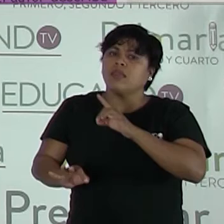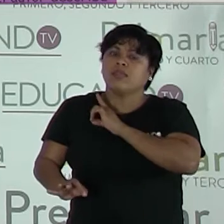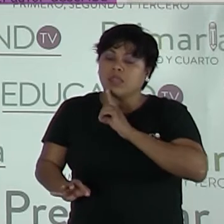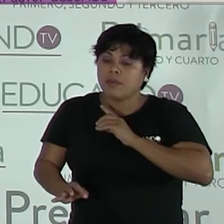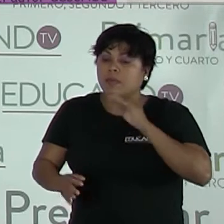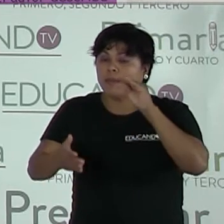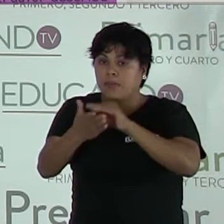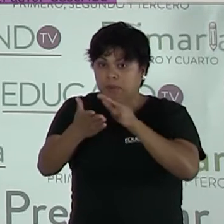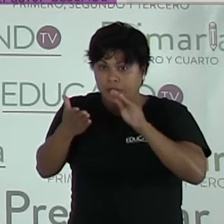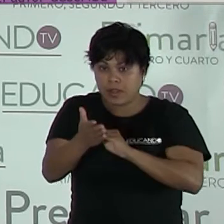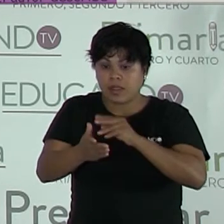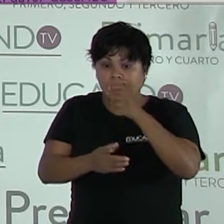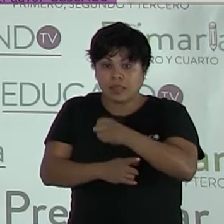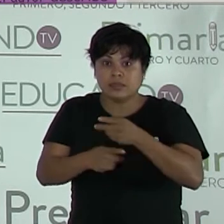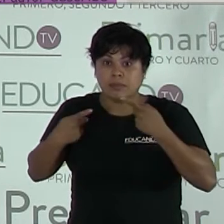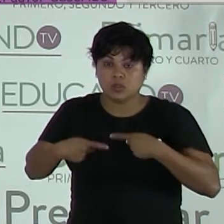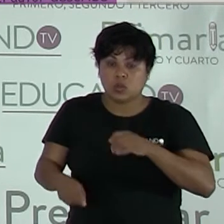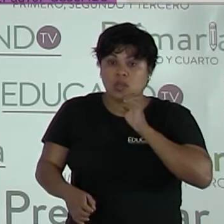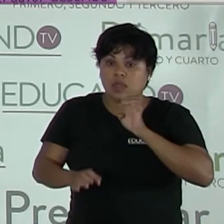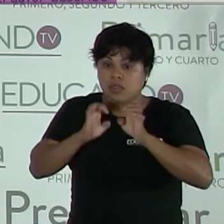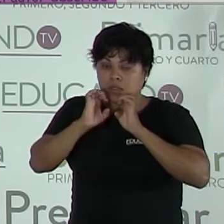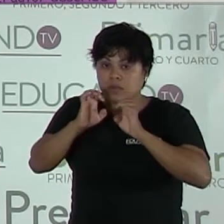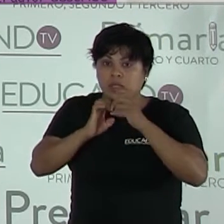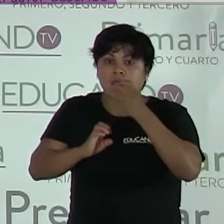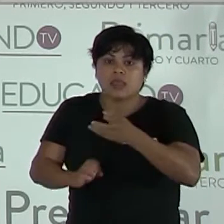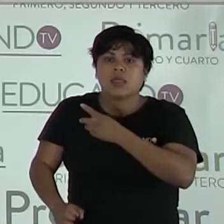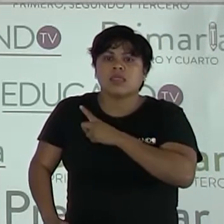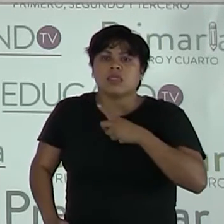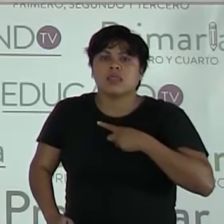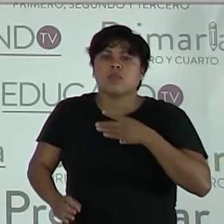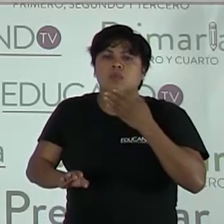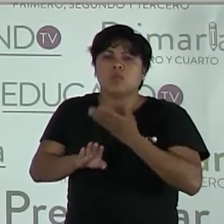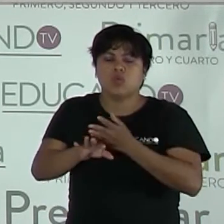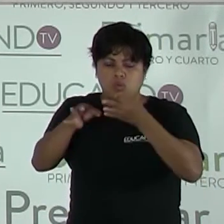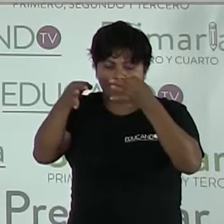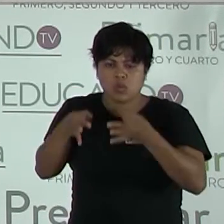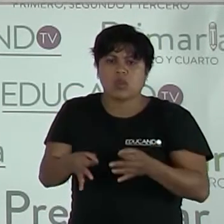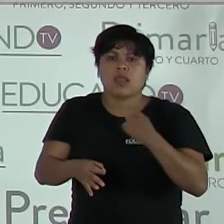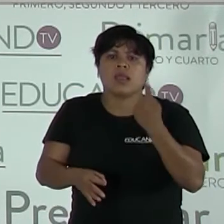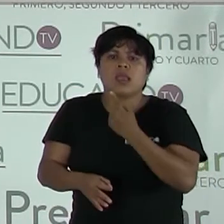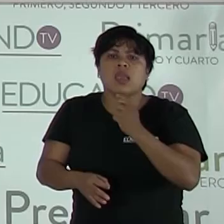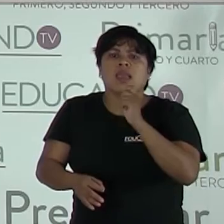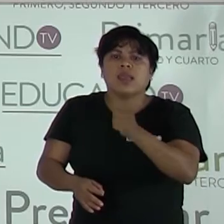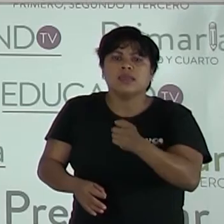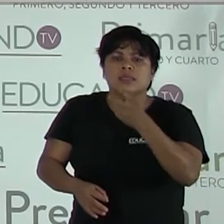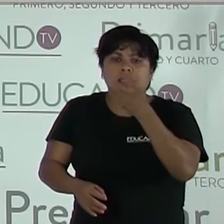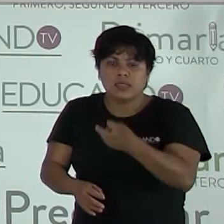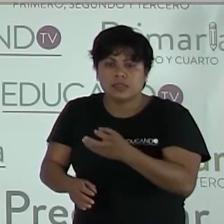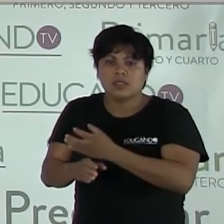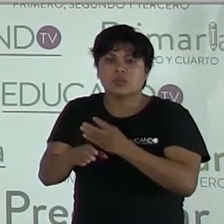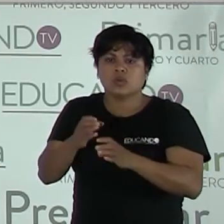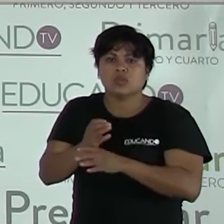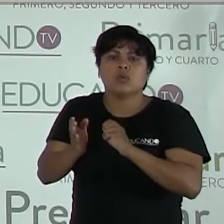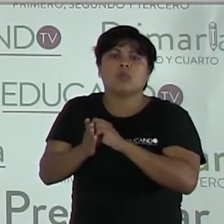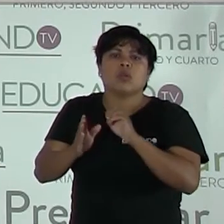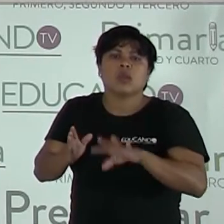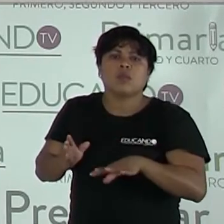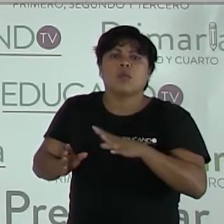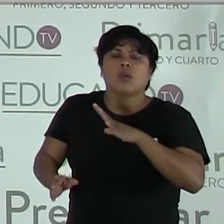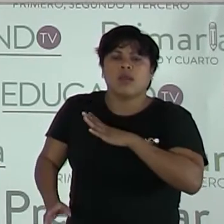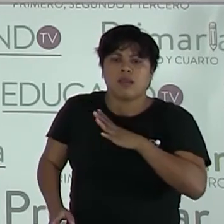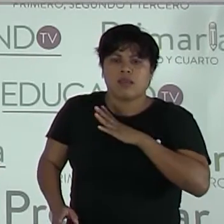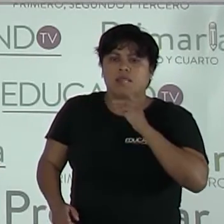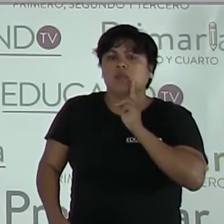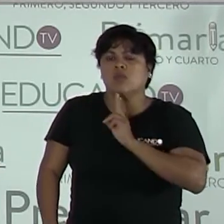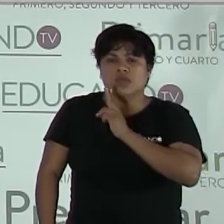importante aquí destacar que el reportero va a tener muy concreto lo que fueron estas causas del por qué se